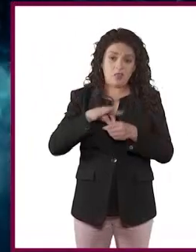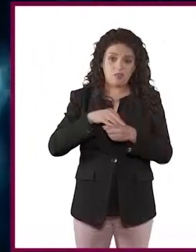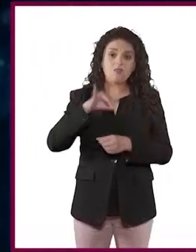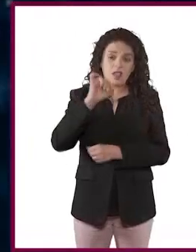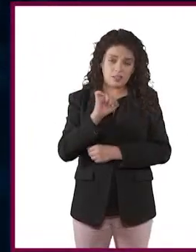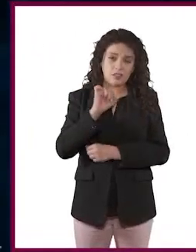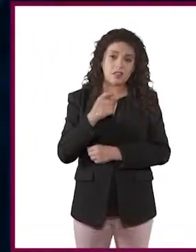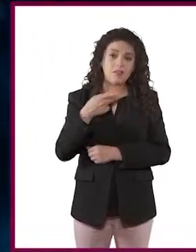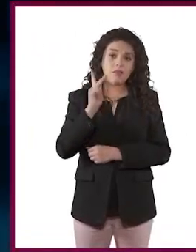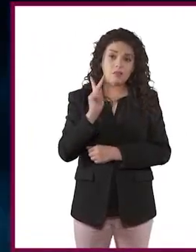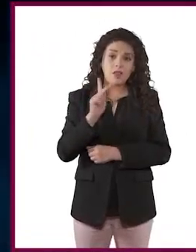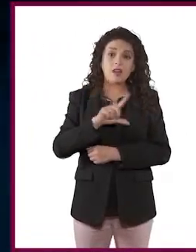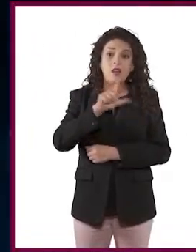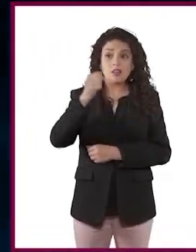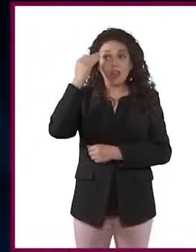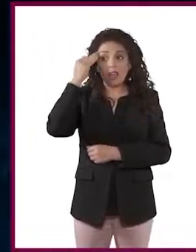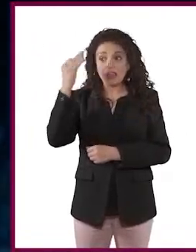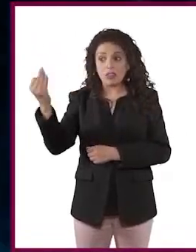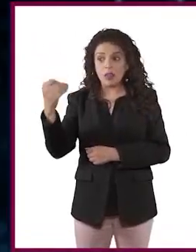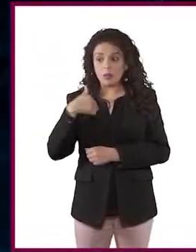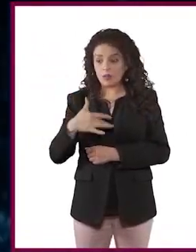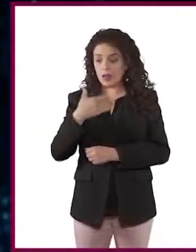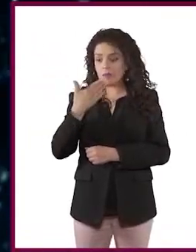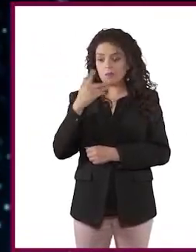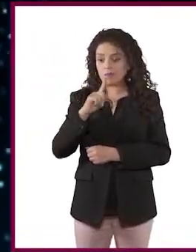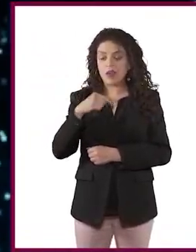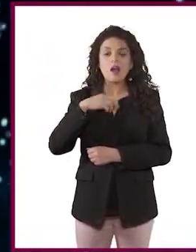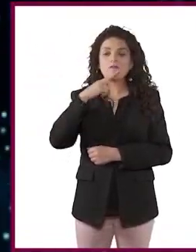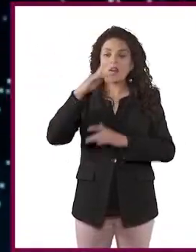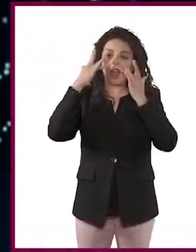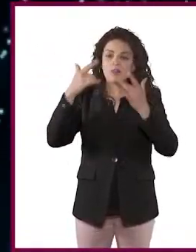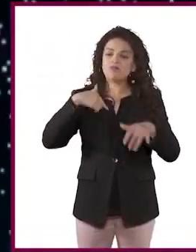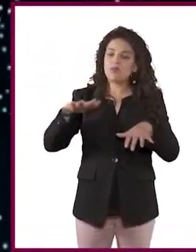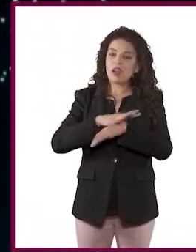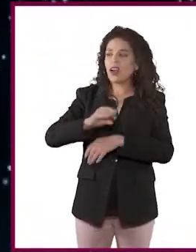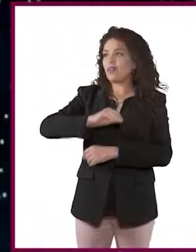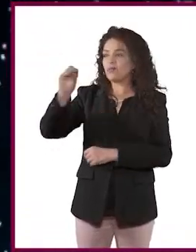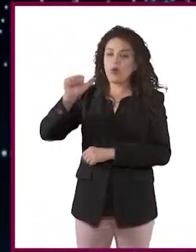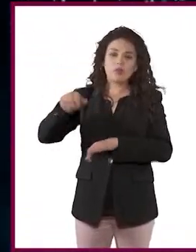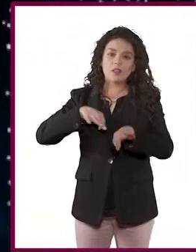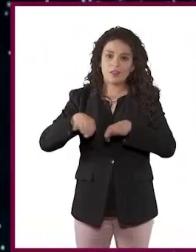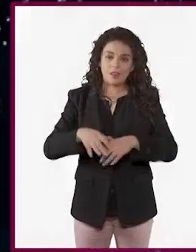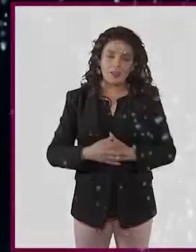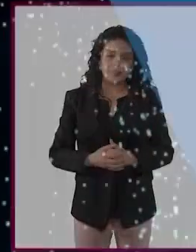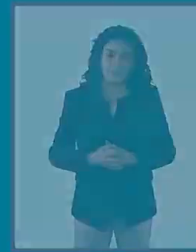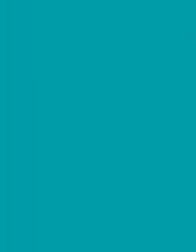sí hice lo que él quería a final de cuentas, pero pues ya después de un tiempo no me sentí bien y me tuve que cambiar.